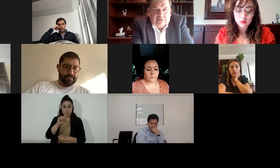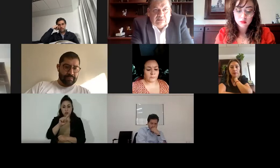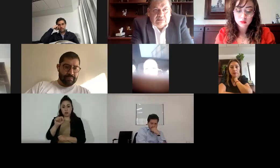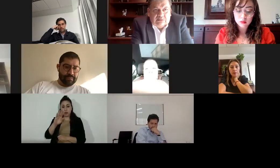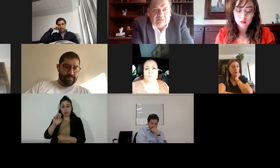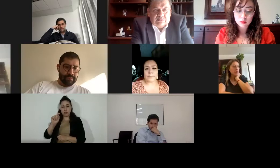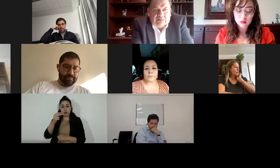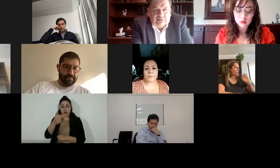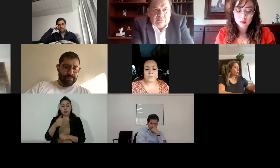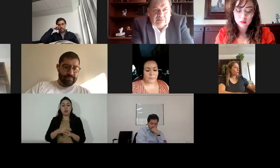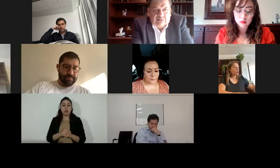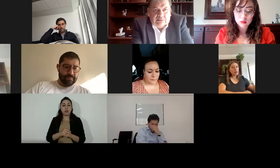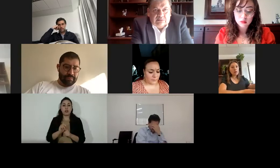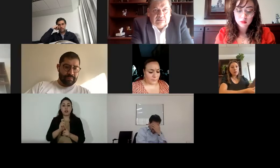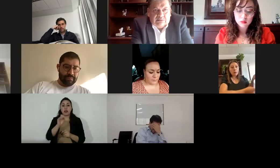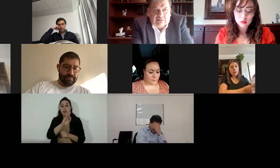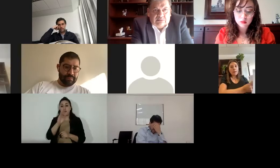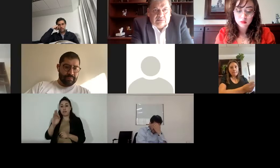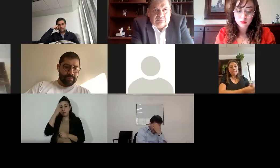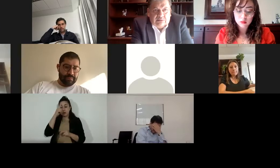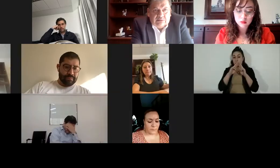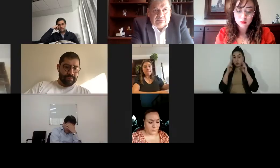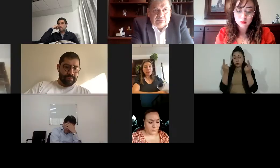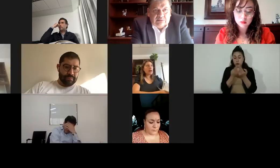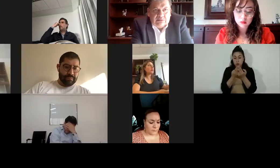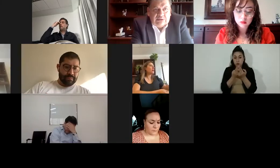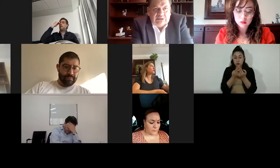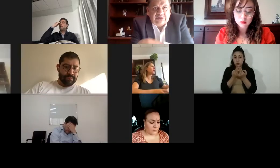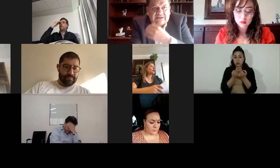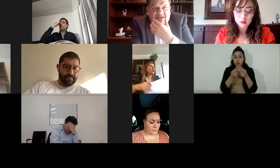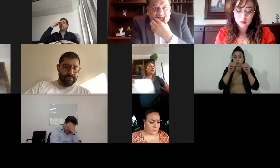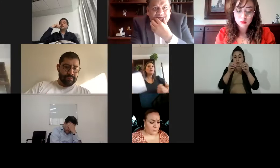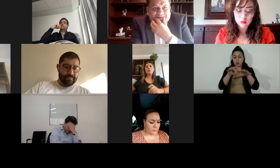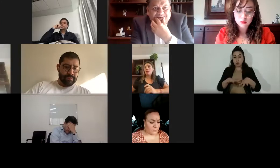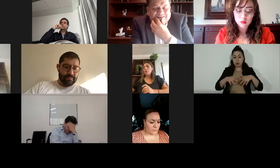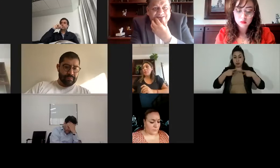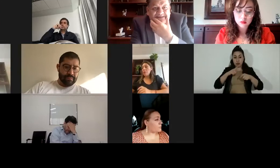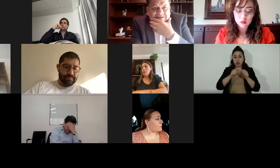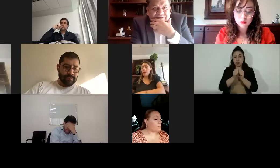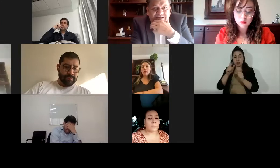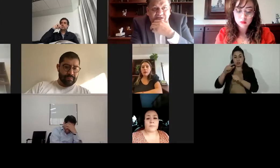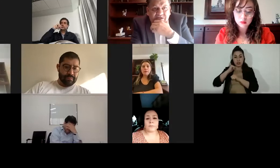la cuestión de la fecha del secretario de comparecencia del secretario de Seguridad